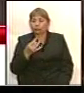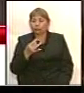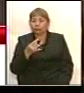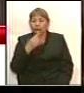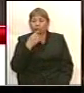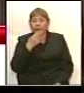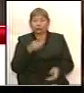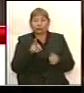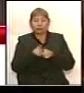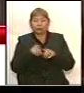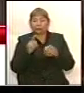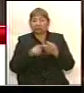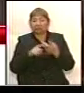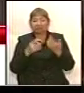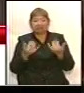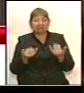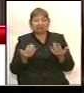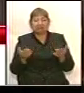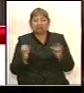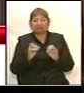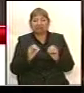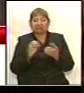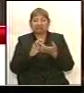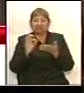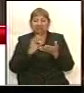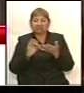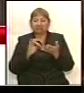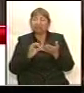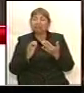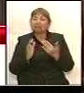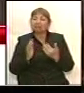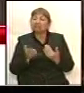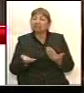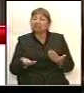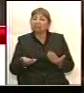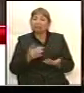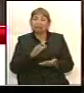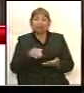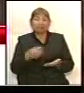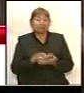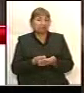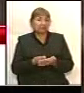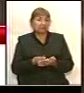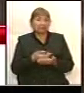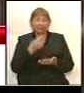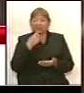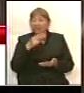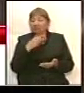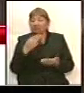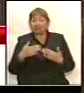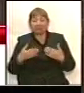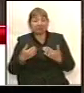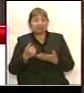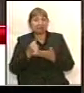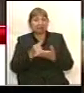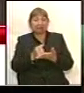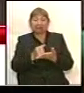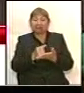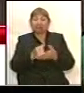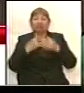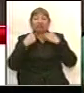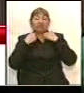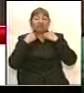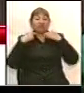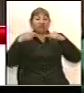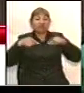misma que hasta ahora se encuentra en calificación, presidenta. Toda vez de que no se podría ayudar a un agricultor que ha fracasado con